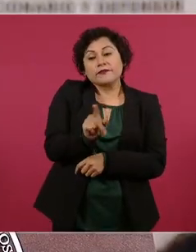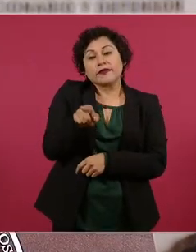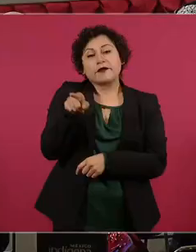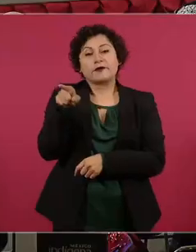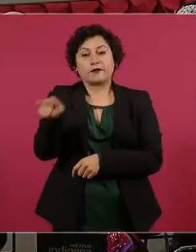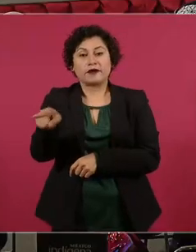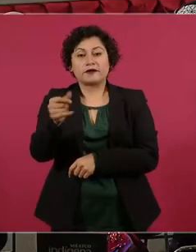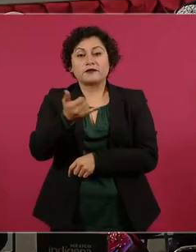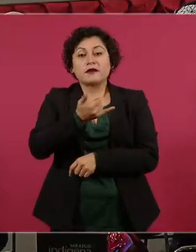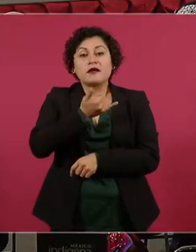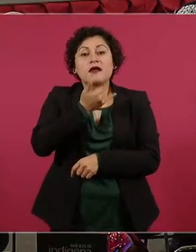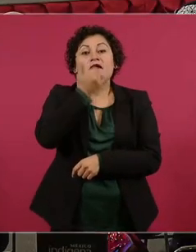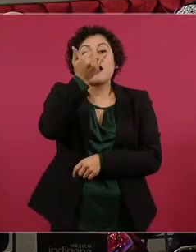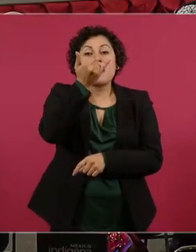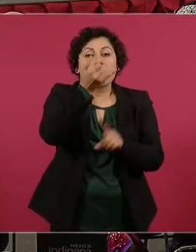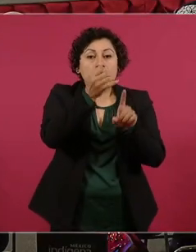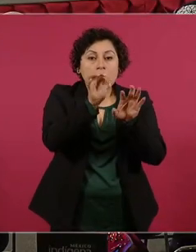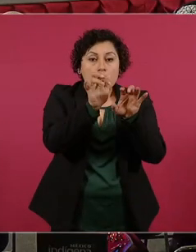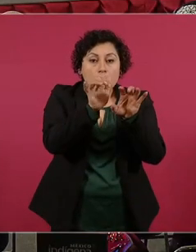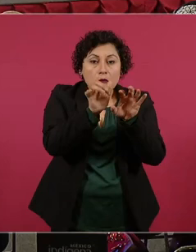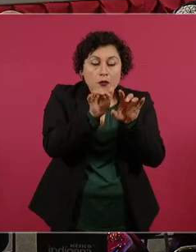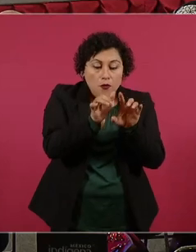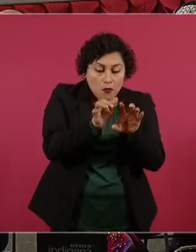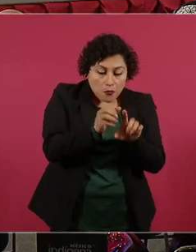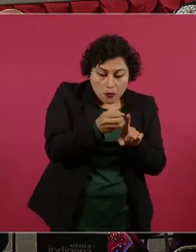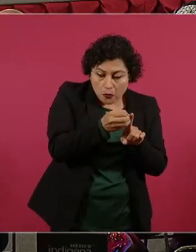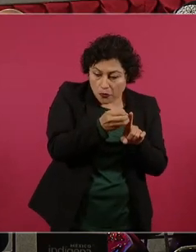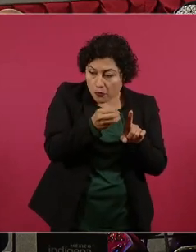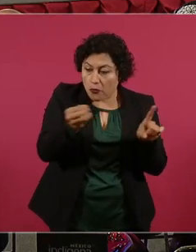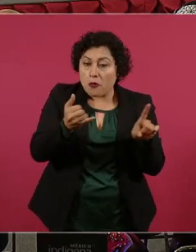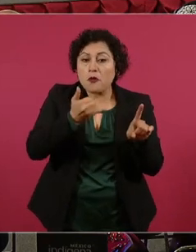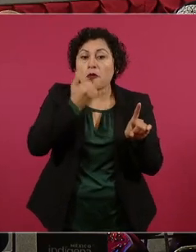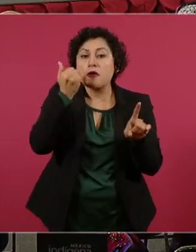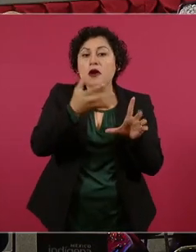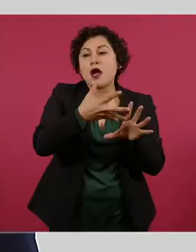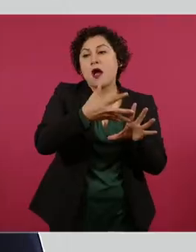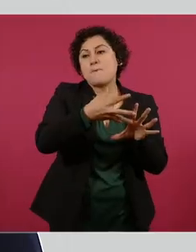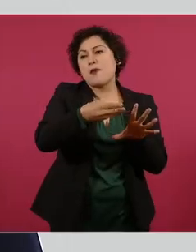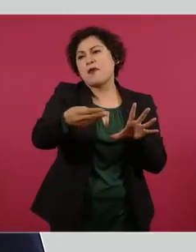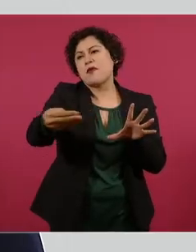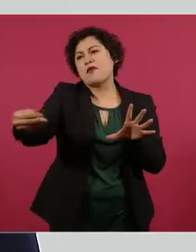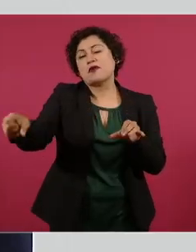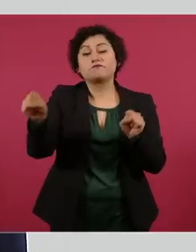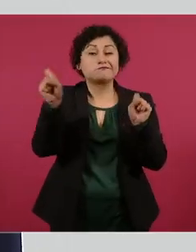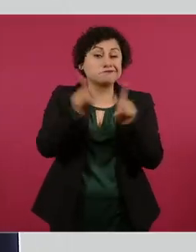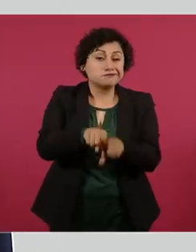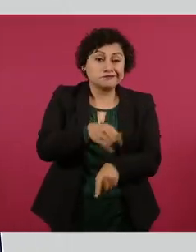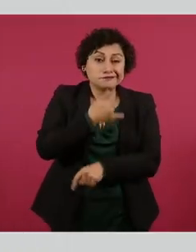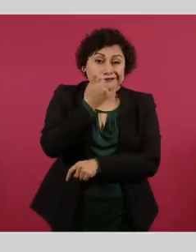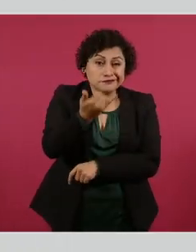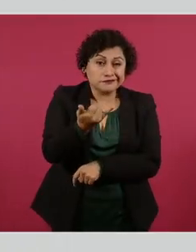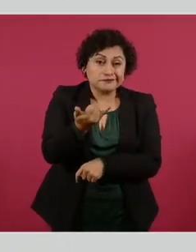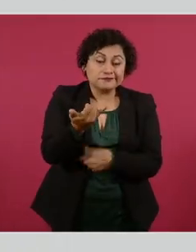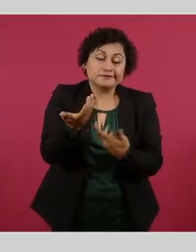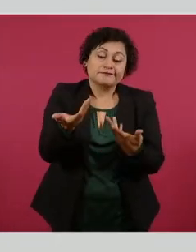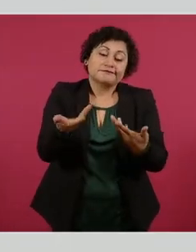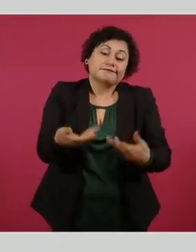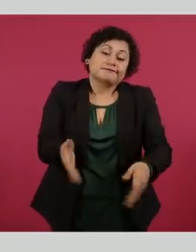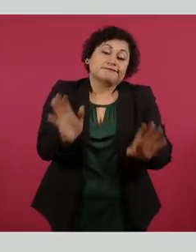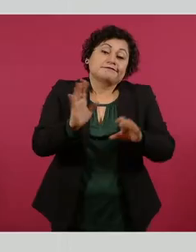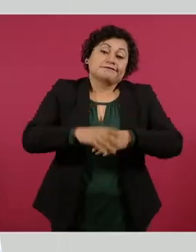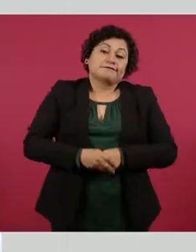por 100,000, como lo acabamos de ver. Bueno, vamos a dejar hasta aquí la investigación de